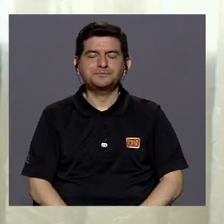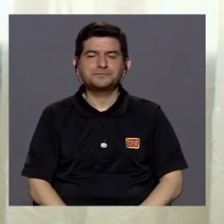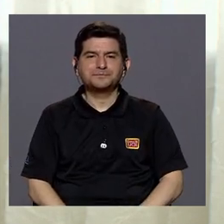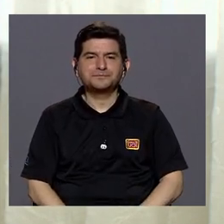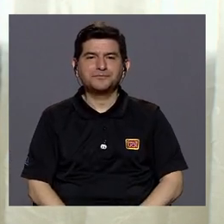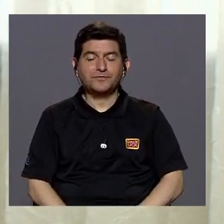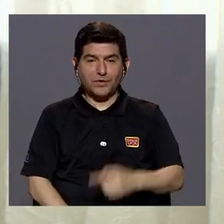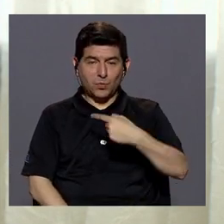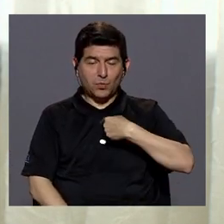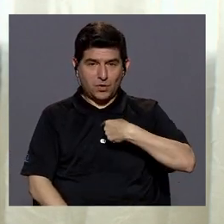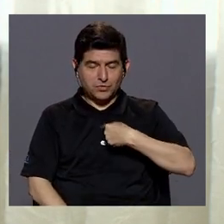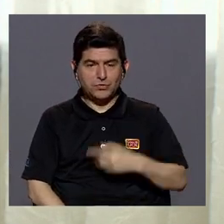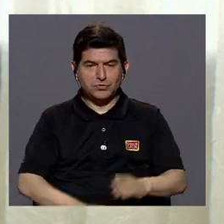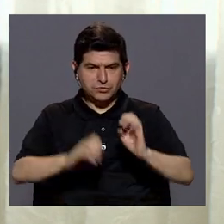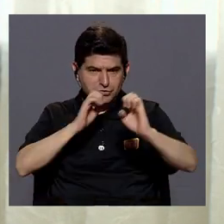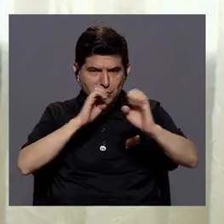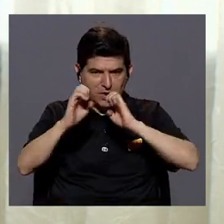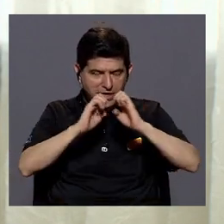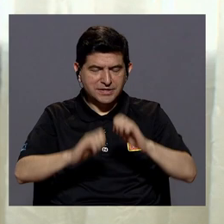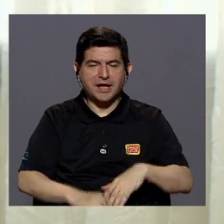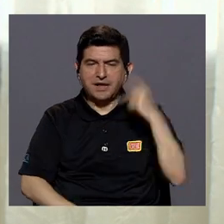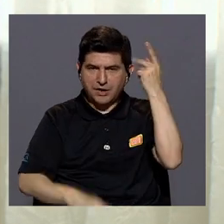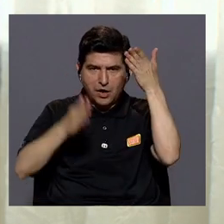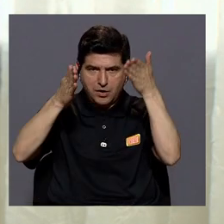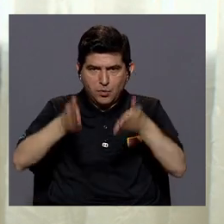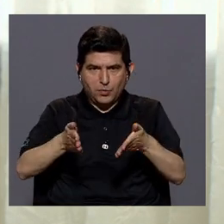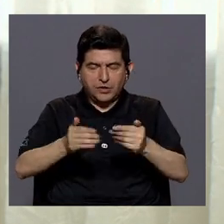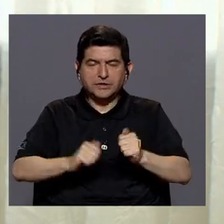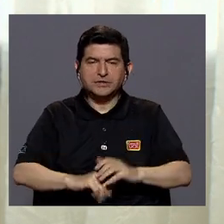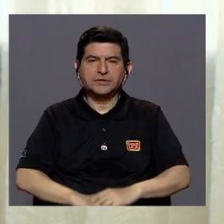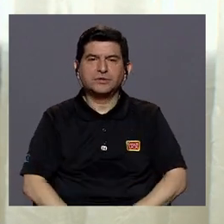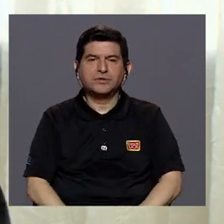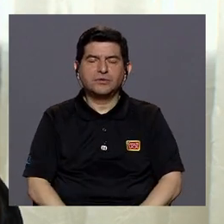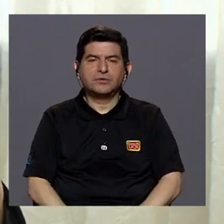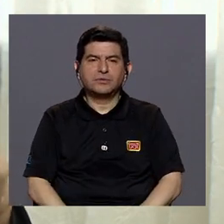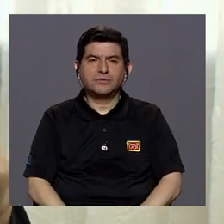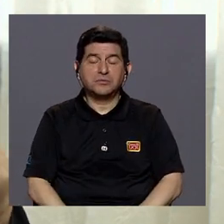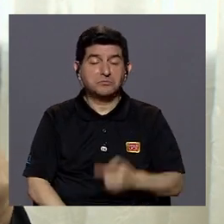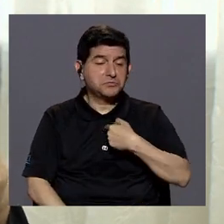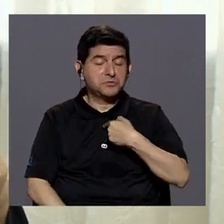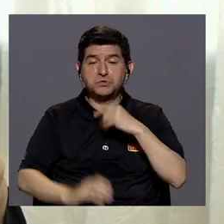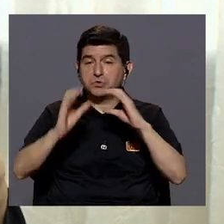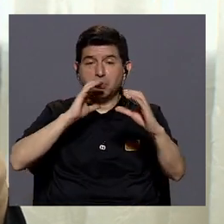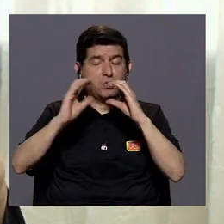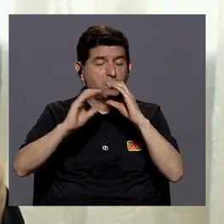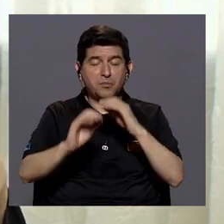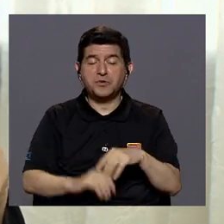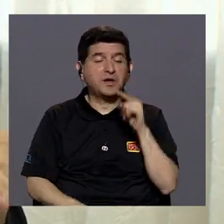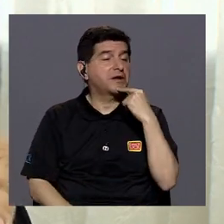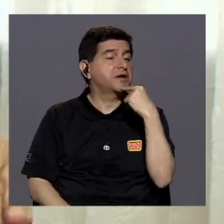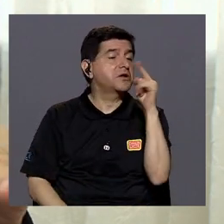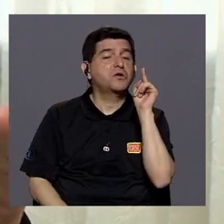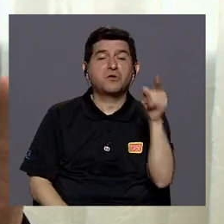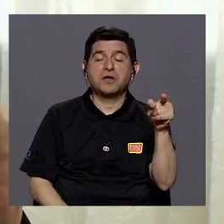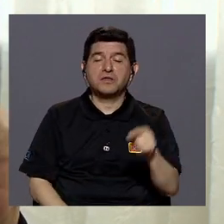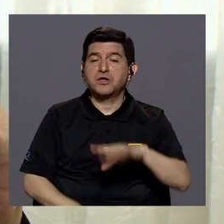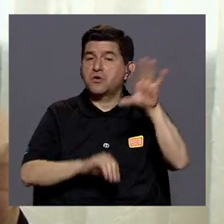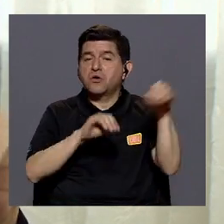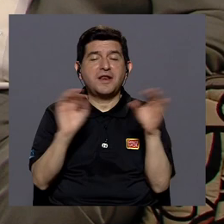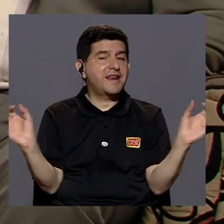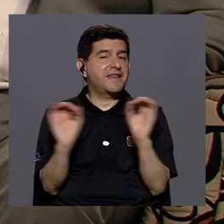cuando yo entrevistaba a un político, digo lo que sea, transmitía lo que él decía, sin agregarle